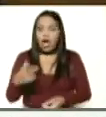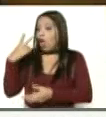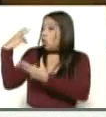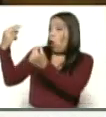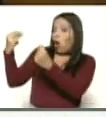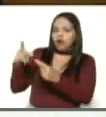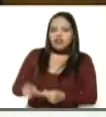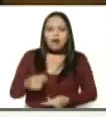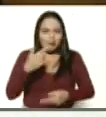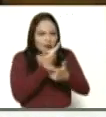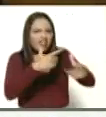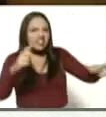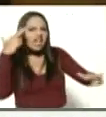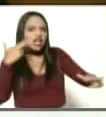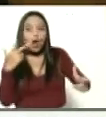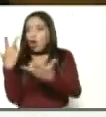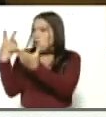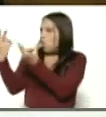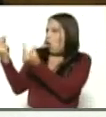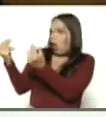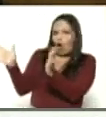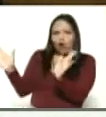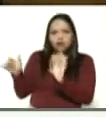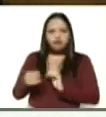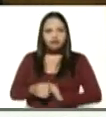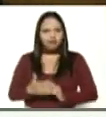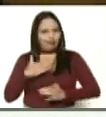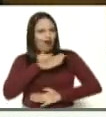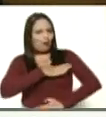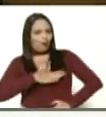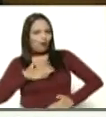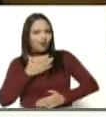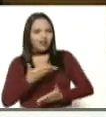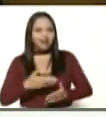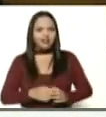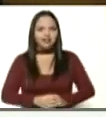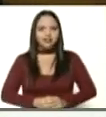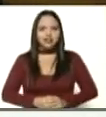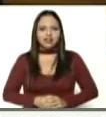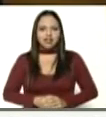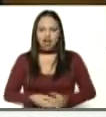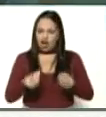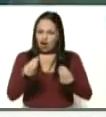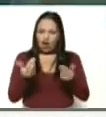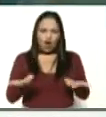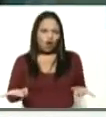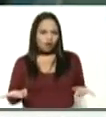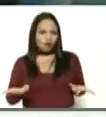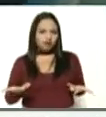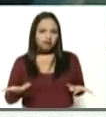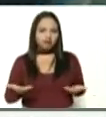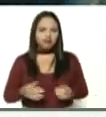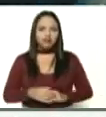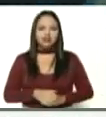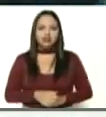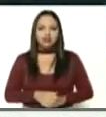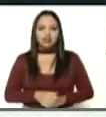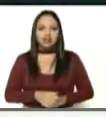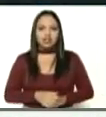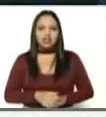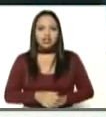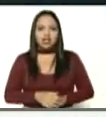no. ¿Eh? El confort, cómo mantener el confort, cómo mantener